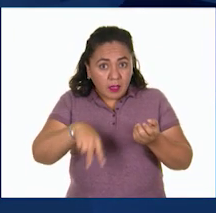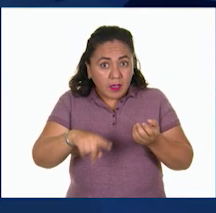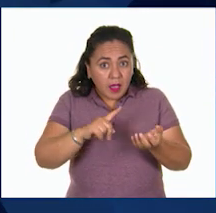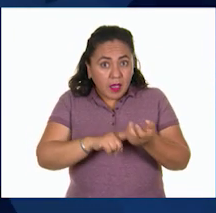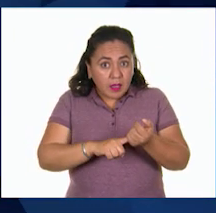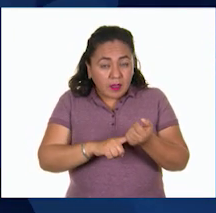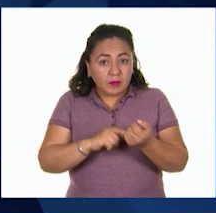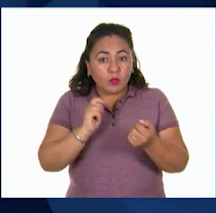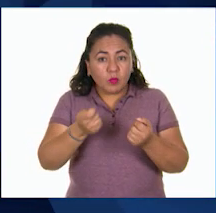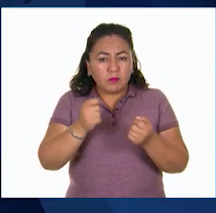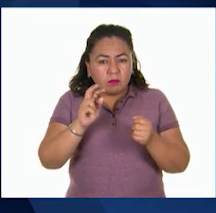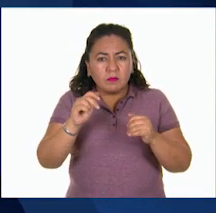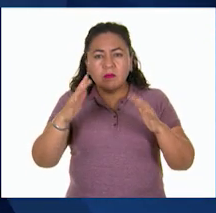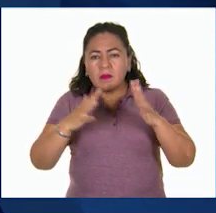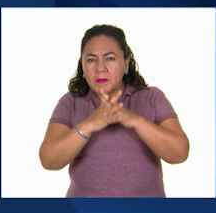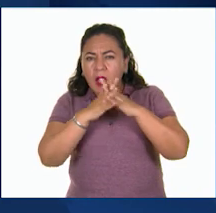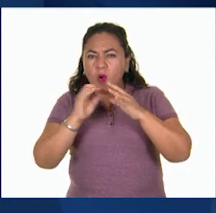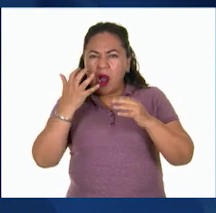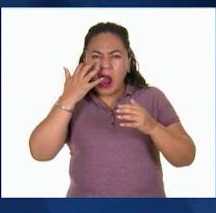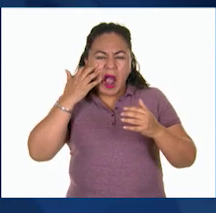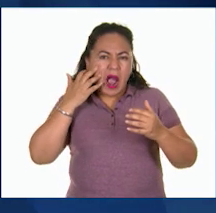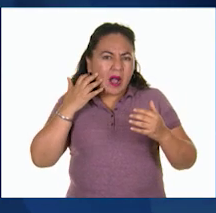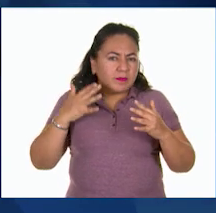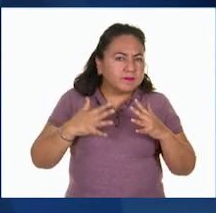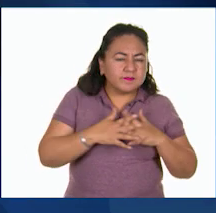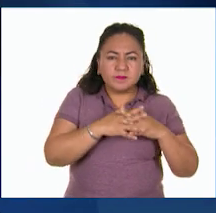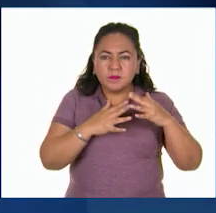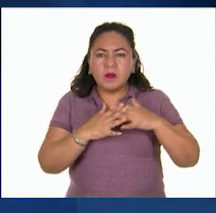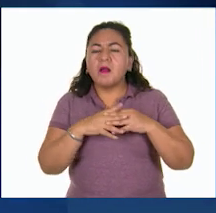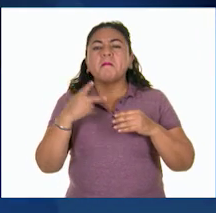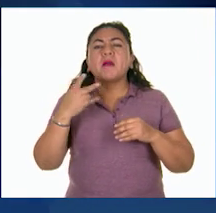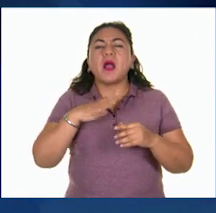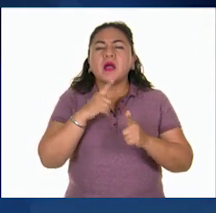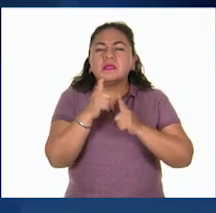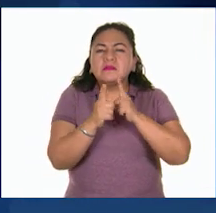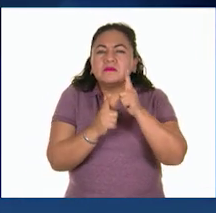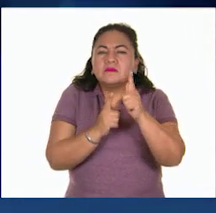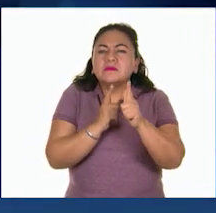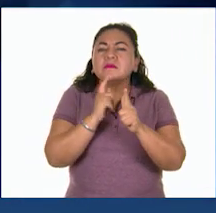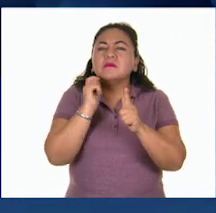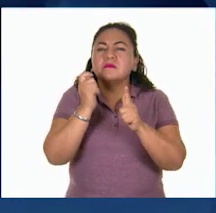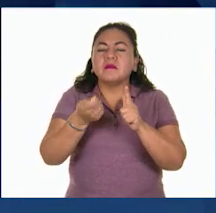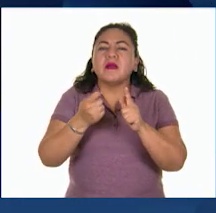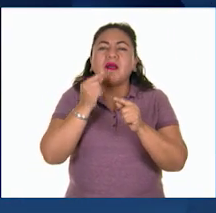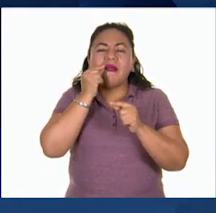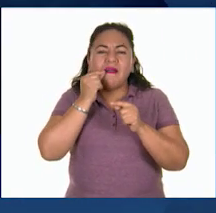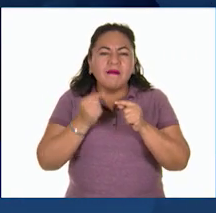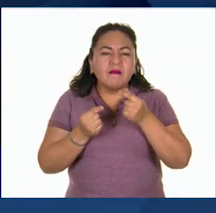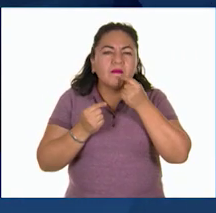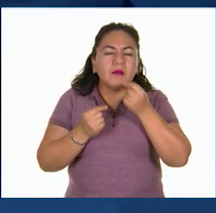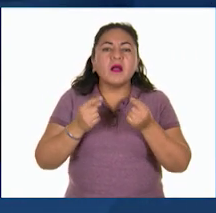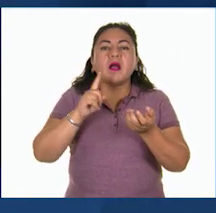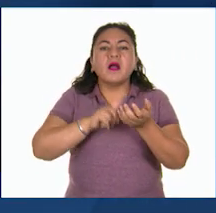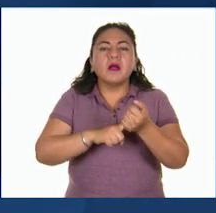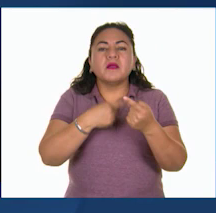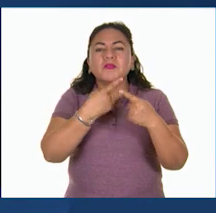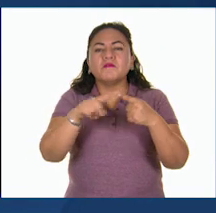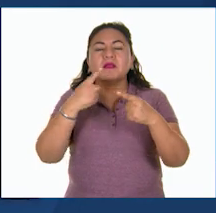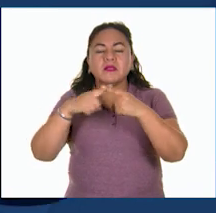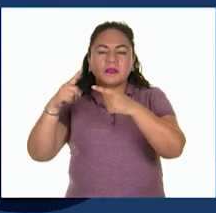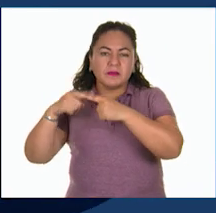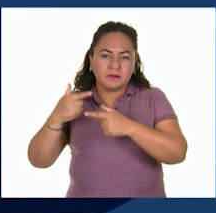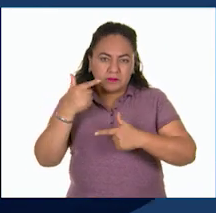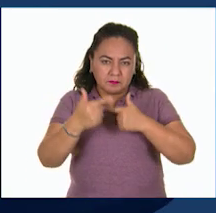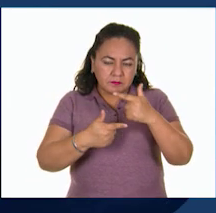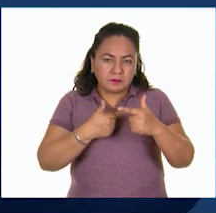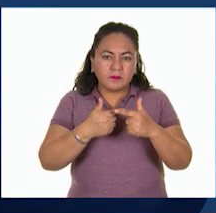petrificación tempestuosa un combate de leopardos, pero también hay lentas dagas de marfil, pajes que se consumen de tedio en largas galerías, y